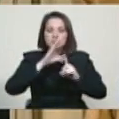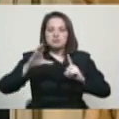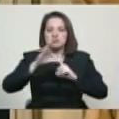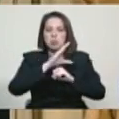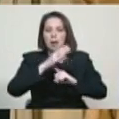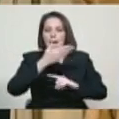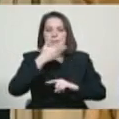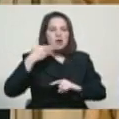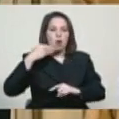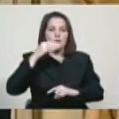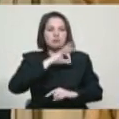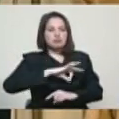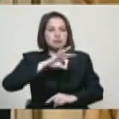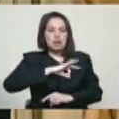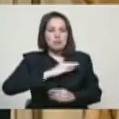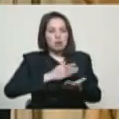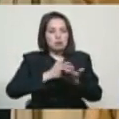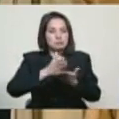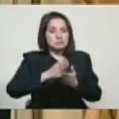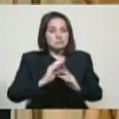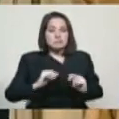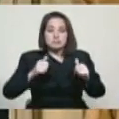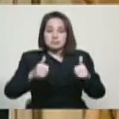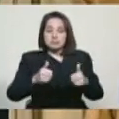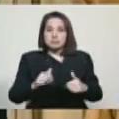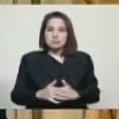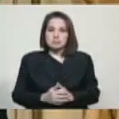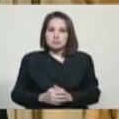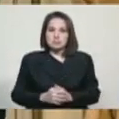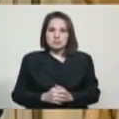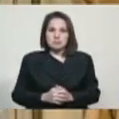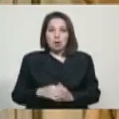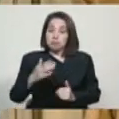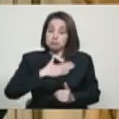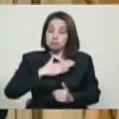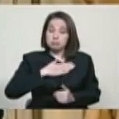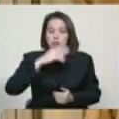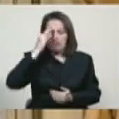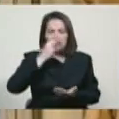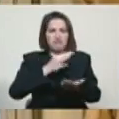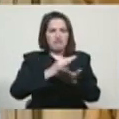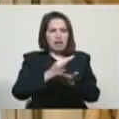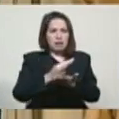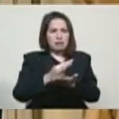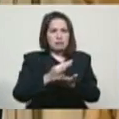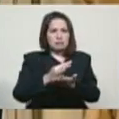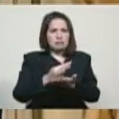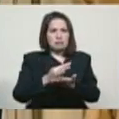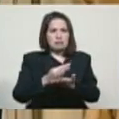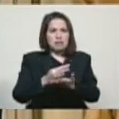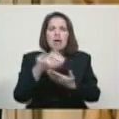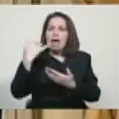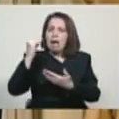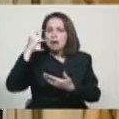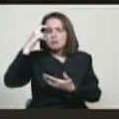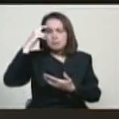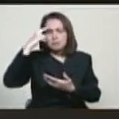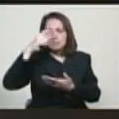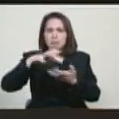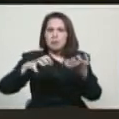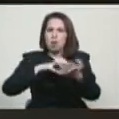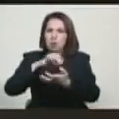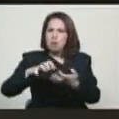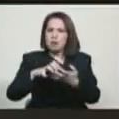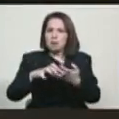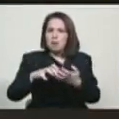resurrección de América Latina y el Caribe. Yo tengo una gran fe en medio de las circunstancias adversas. Nosotros